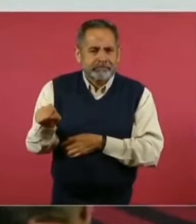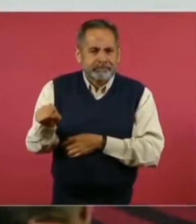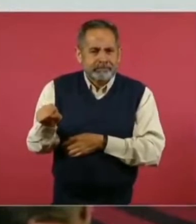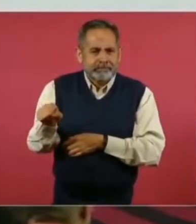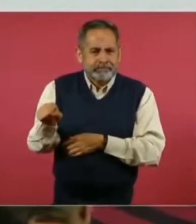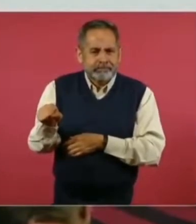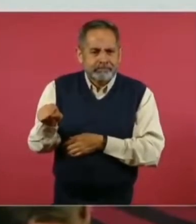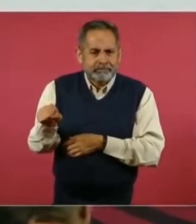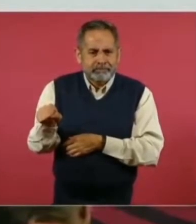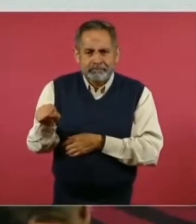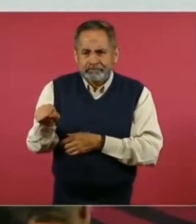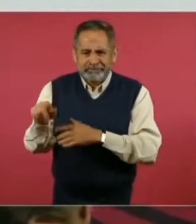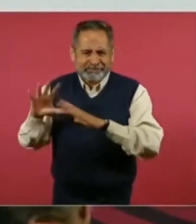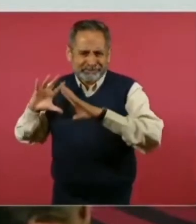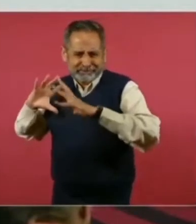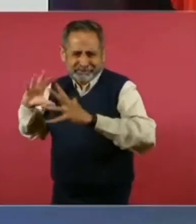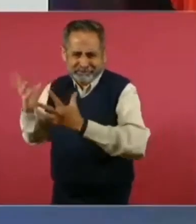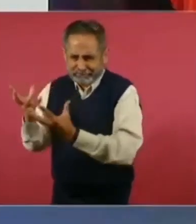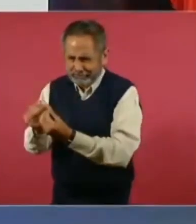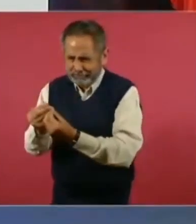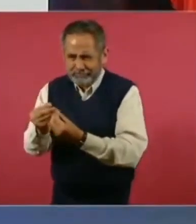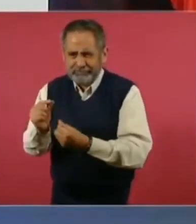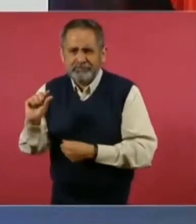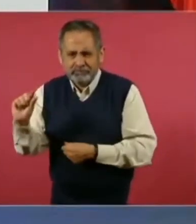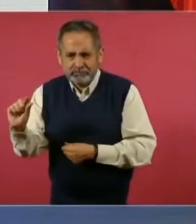y sobra.